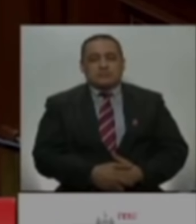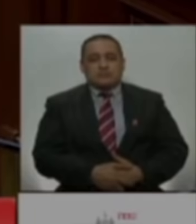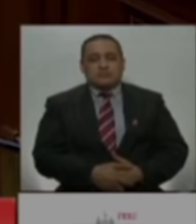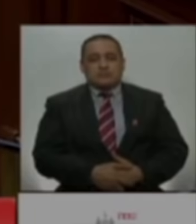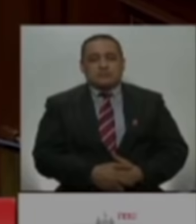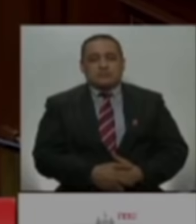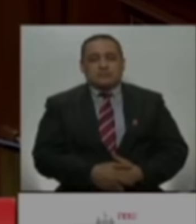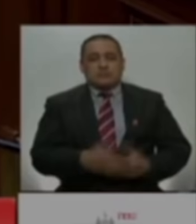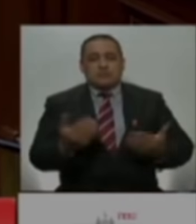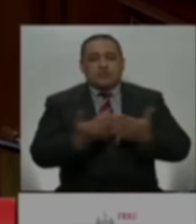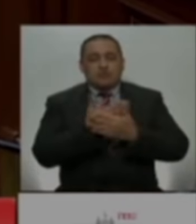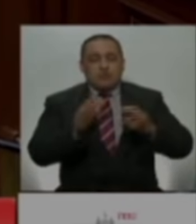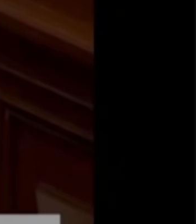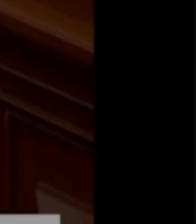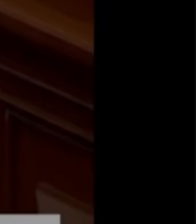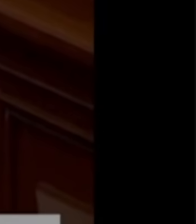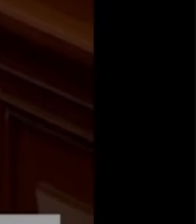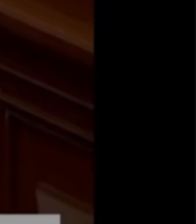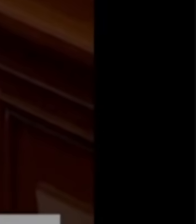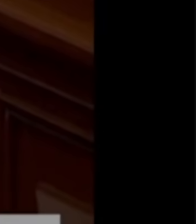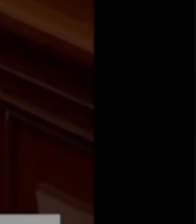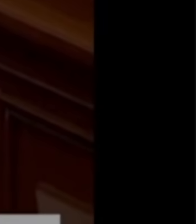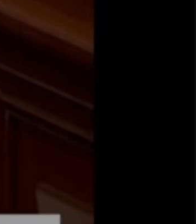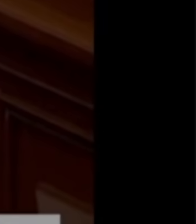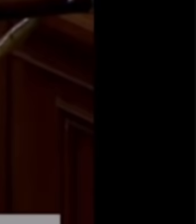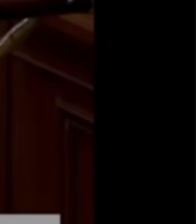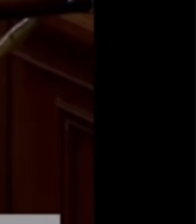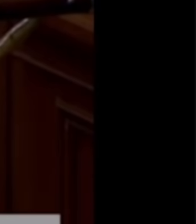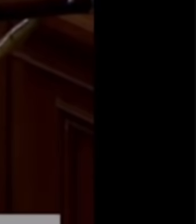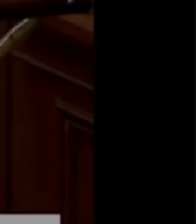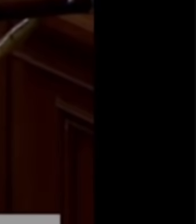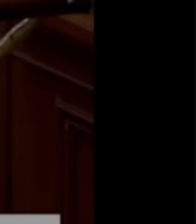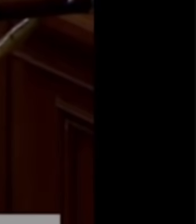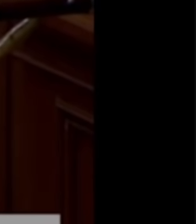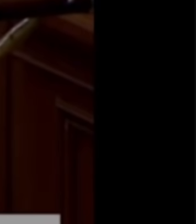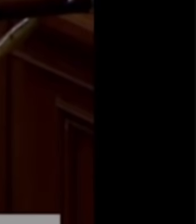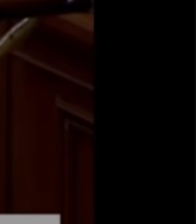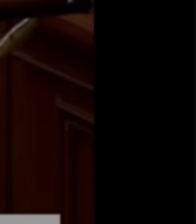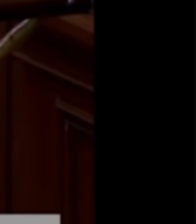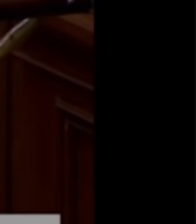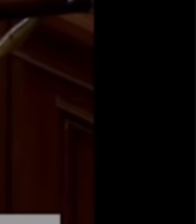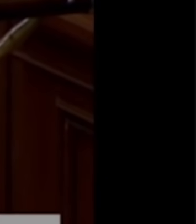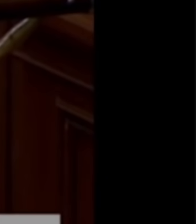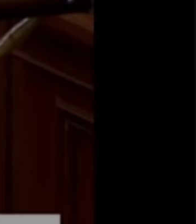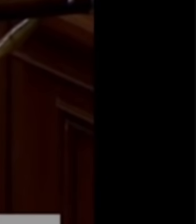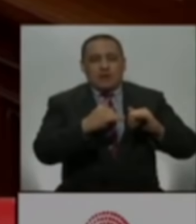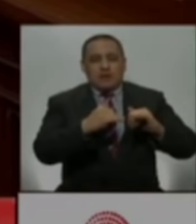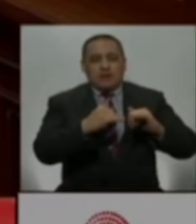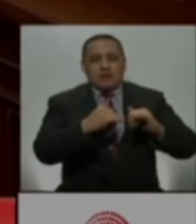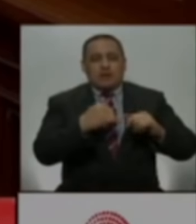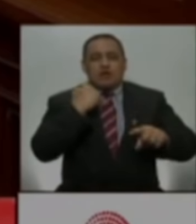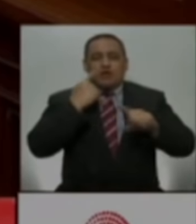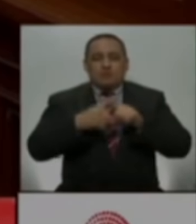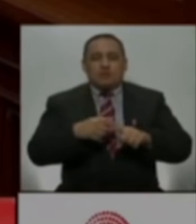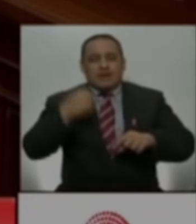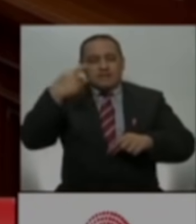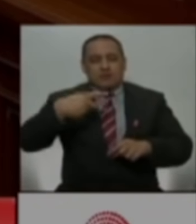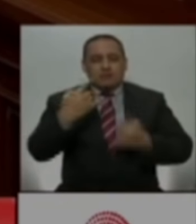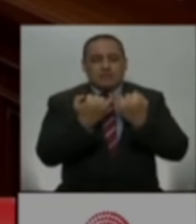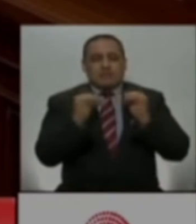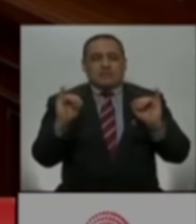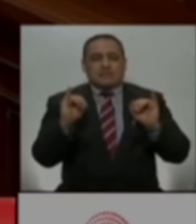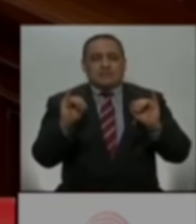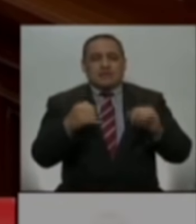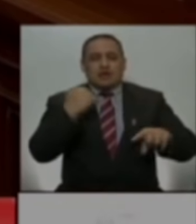a maicon nueva constitución rayco por la constitución del 93 de la democracia y de las libertades de los peruanos por la segunda independencia